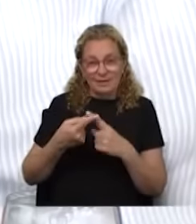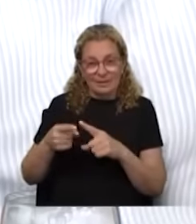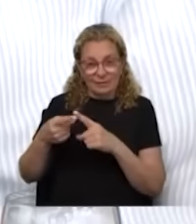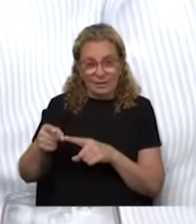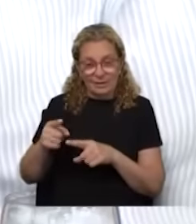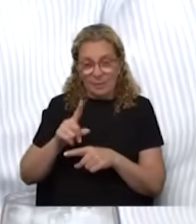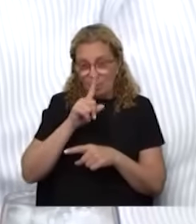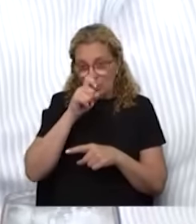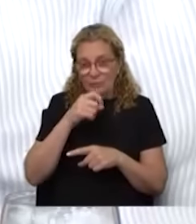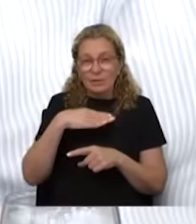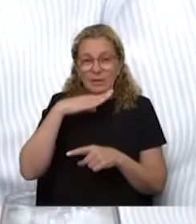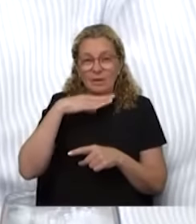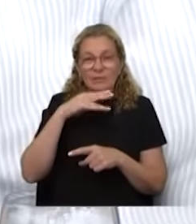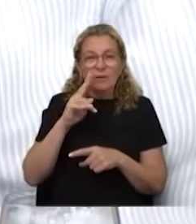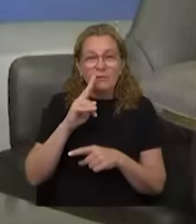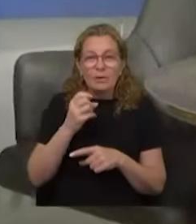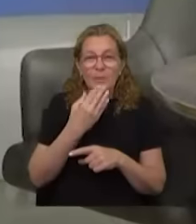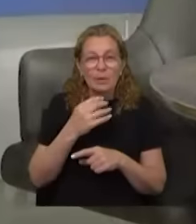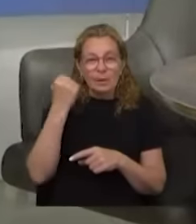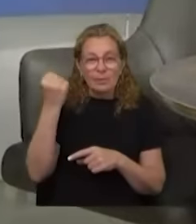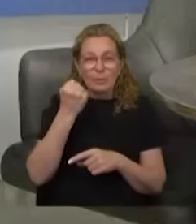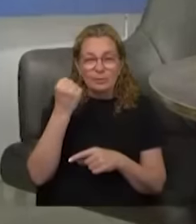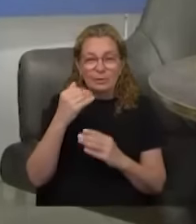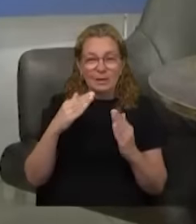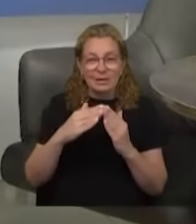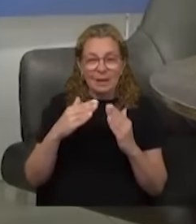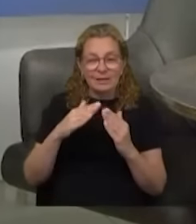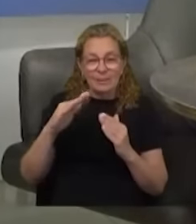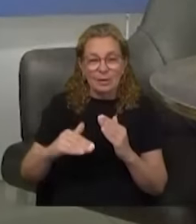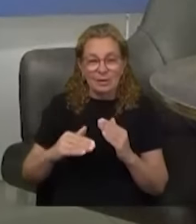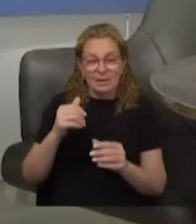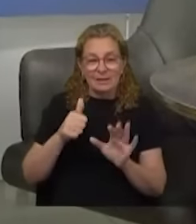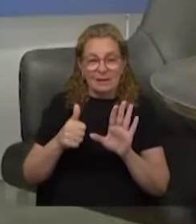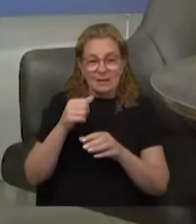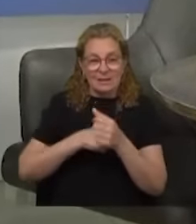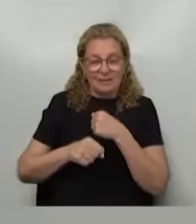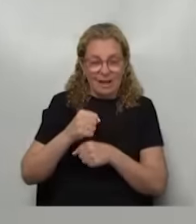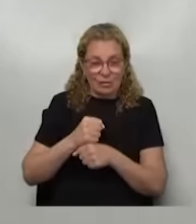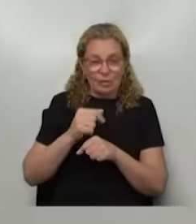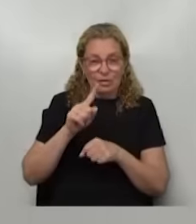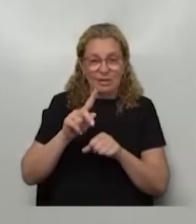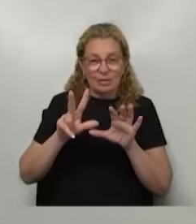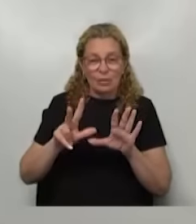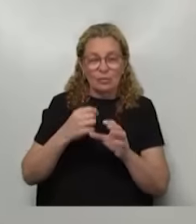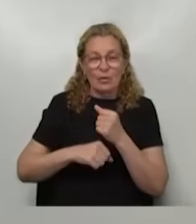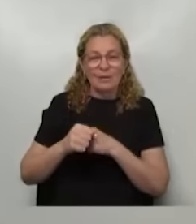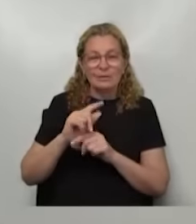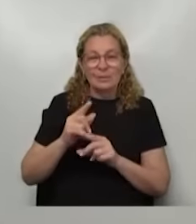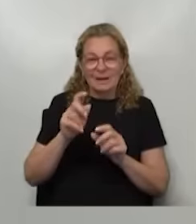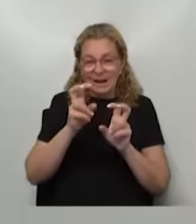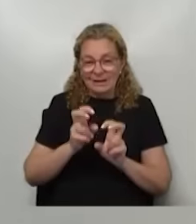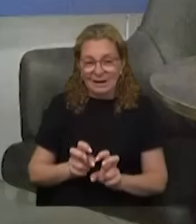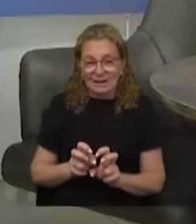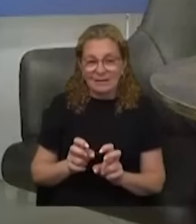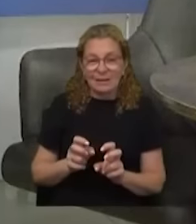Montevideo y canelones se registra una mejora importante en hogares con menores de seis y con menores de 18 años también se analizan las causas del